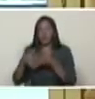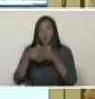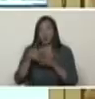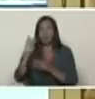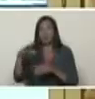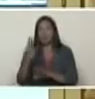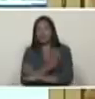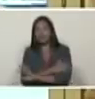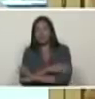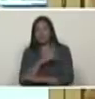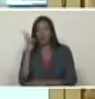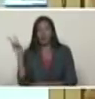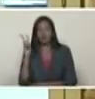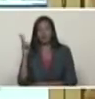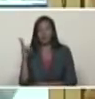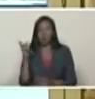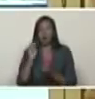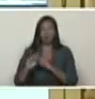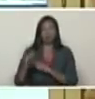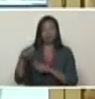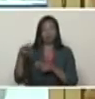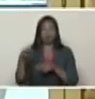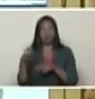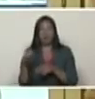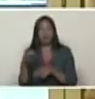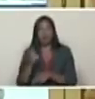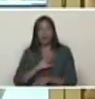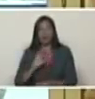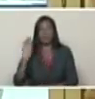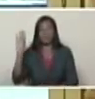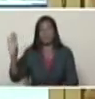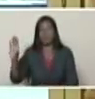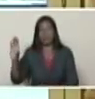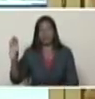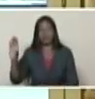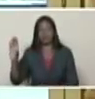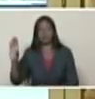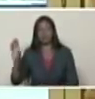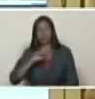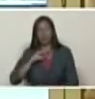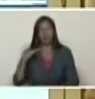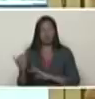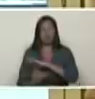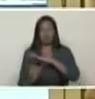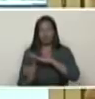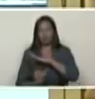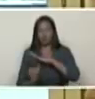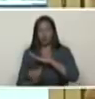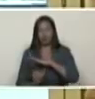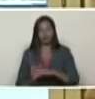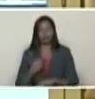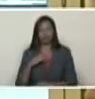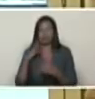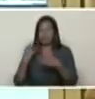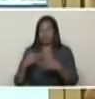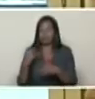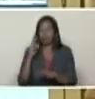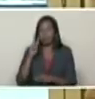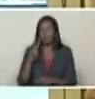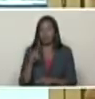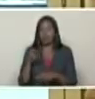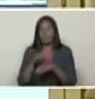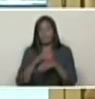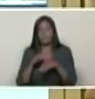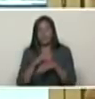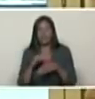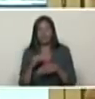la derecha venezolana contra nuestro país, contra nuestras instituciones. Así de sencillo, ministro